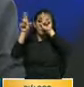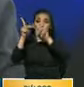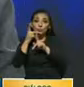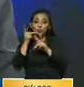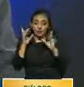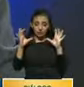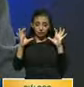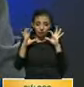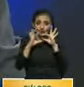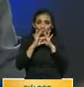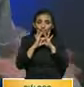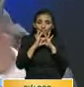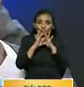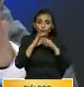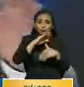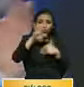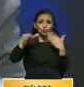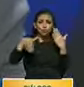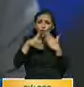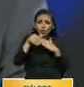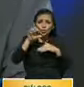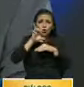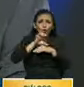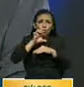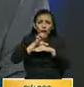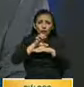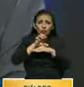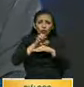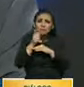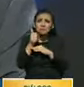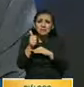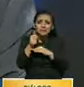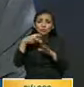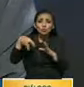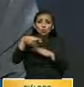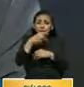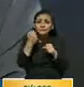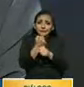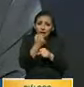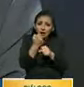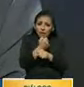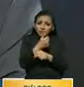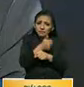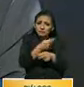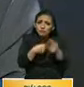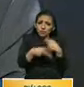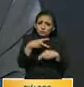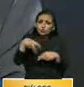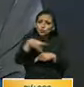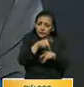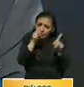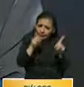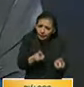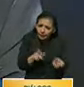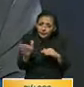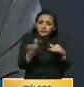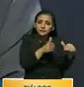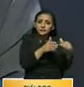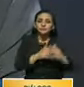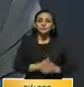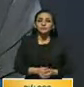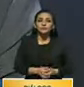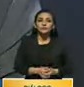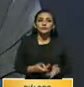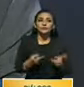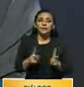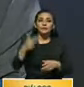pública. Todo el país tiene que entrar en la gran industria del turismo. Y vamos a ahorrar en la